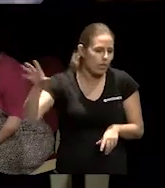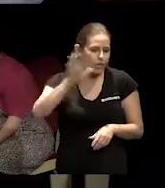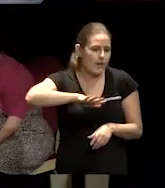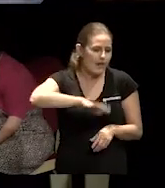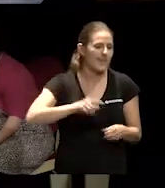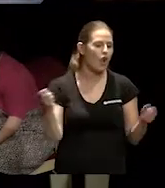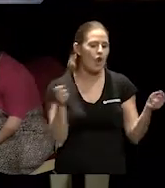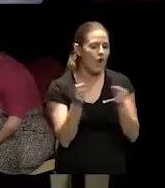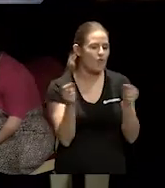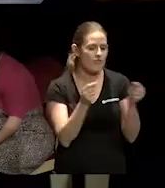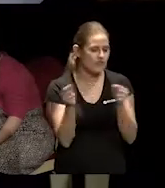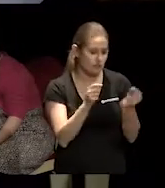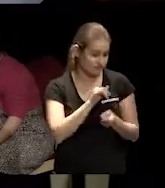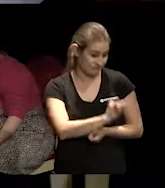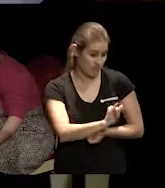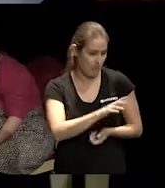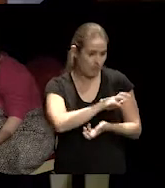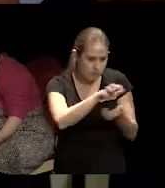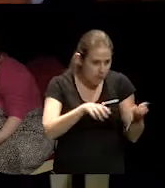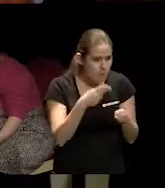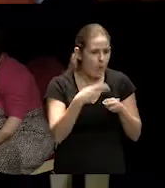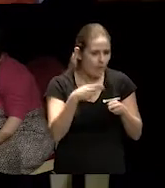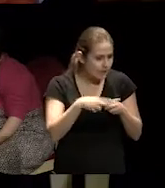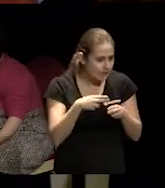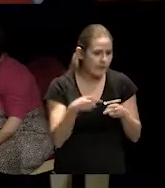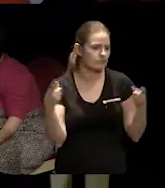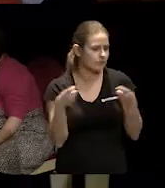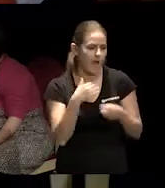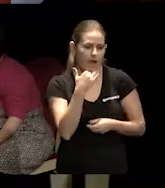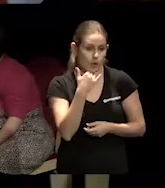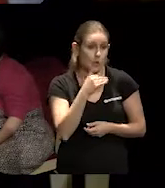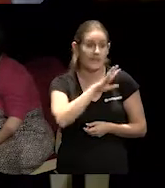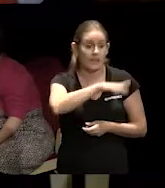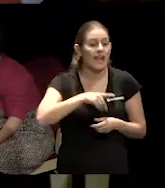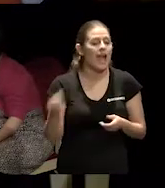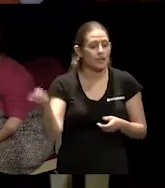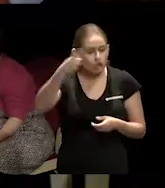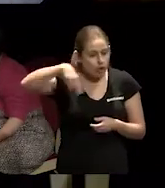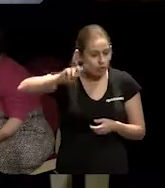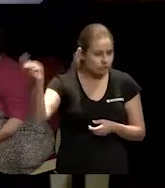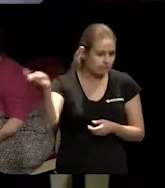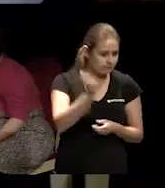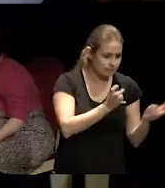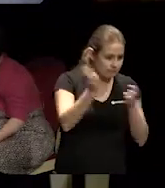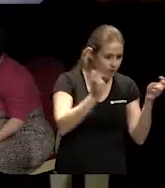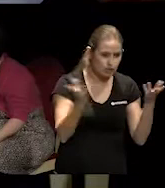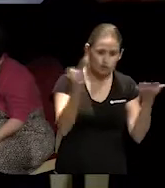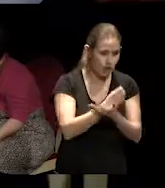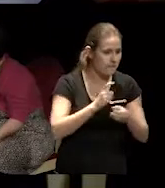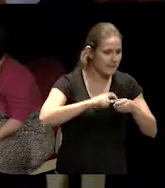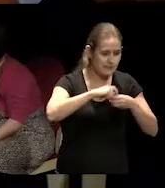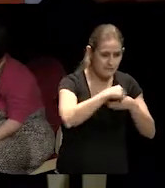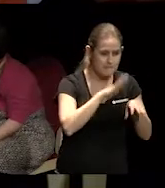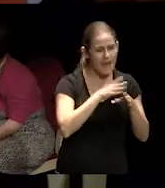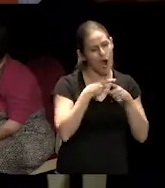compartan, como digo, un espacio en el que jugar, en el que jugar juntos, eso ya es un buen trabajo de integración. Pero es que además ellos me enseñaron